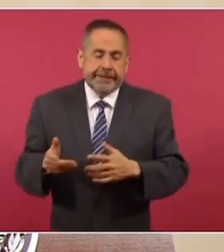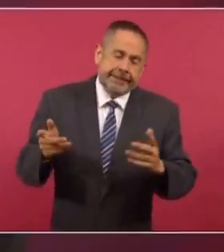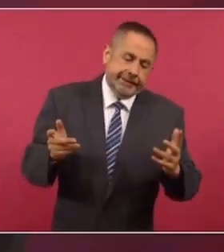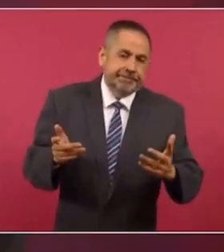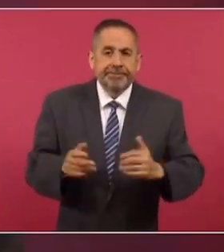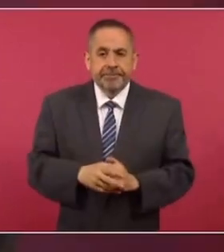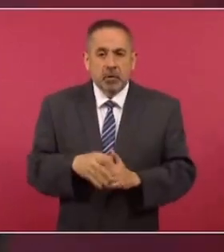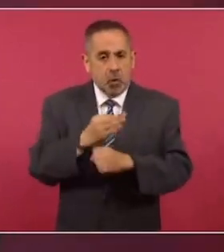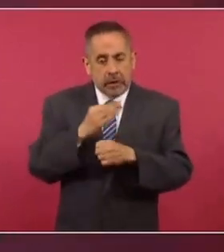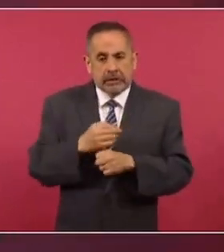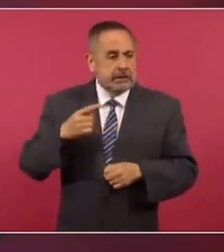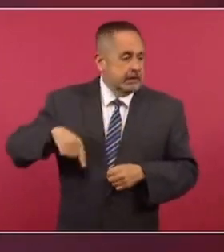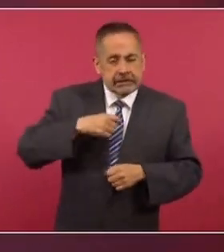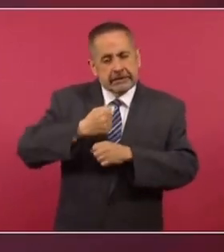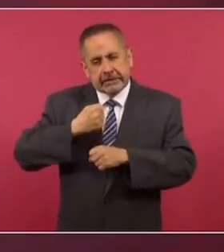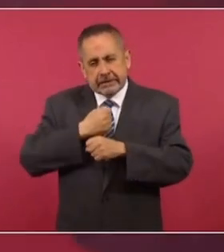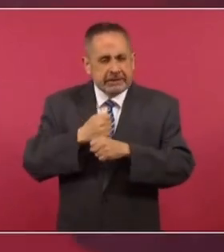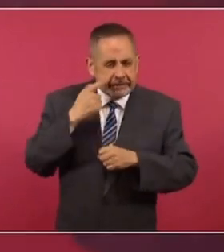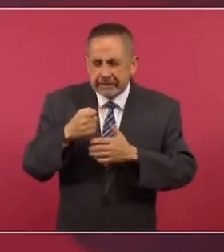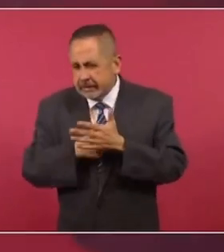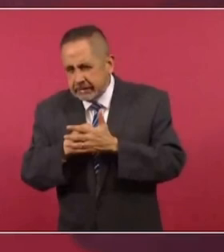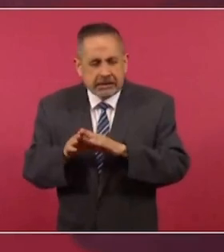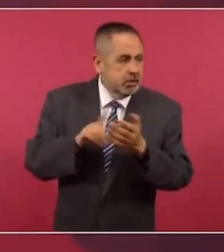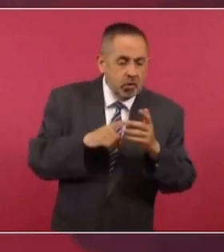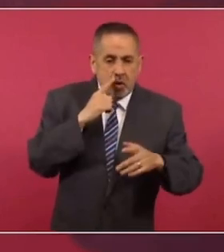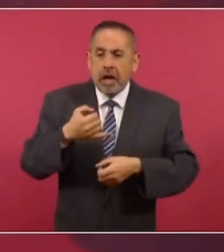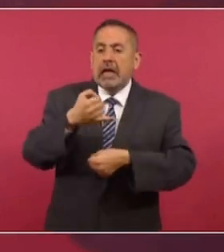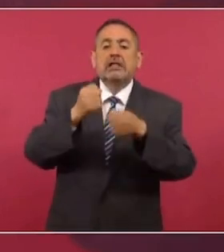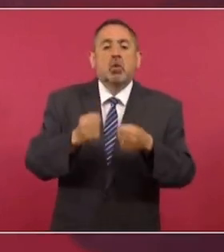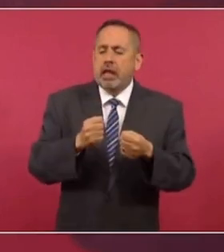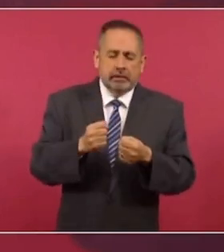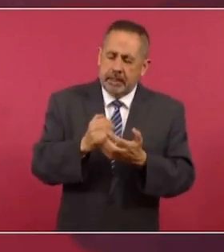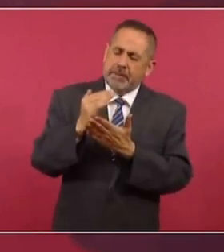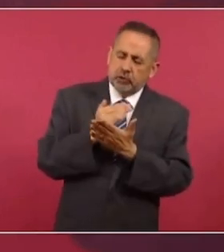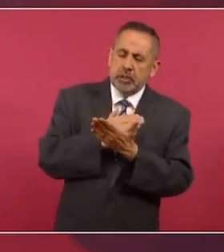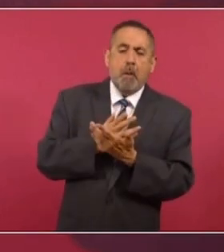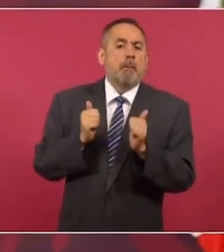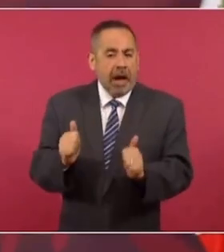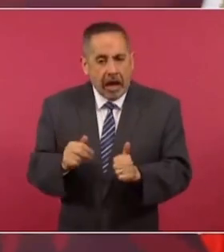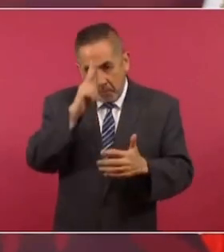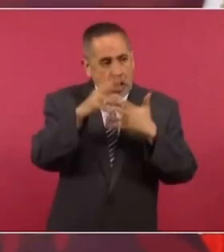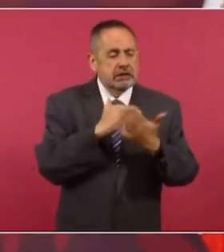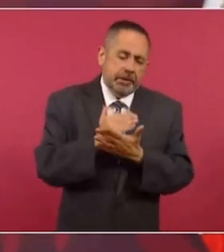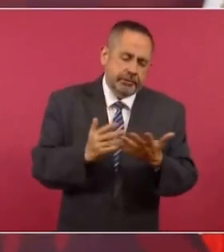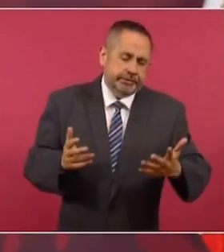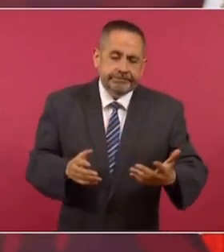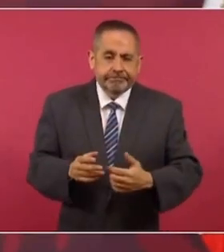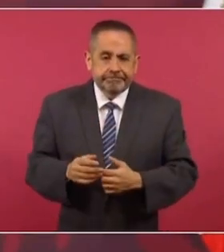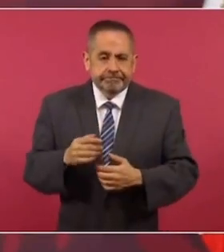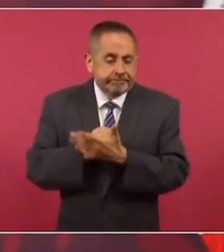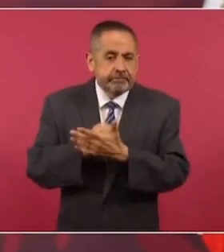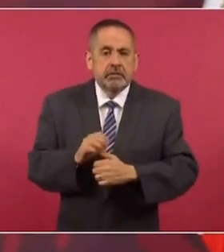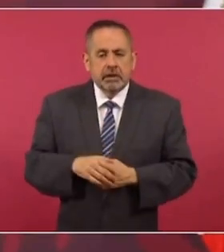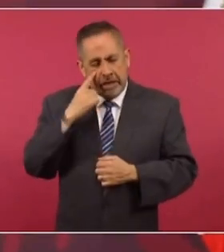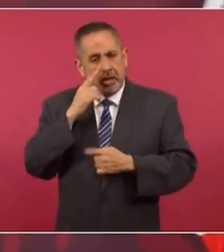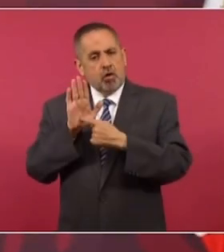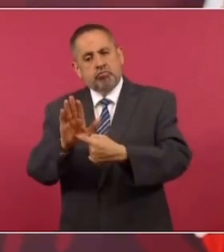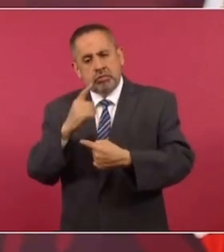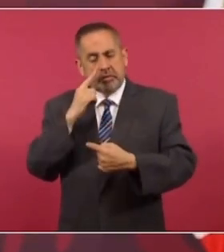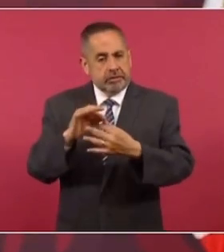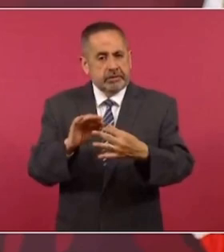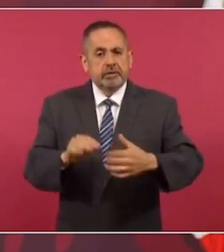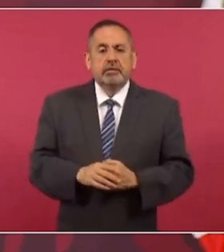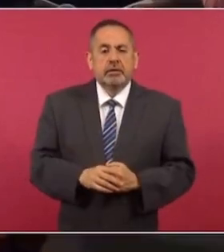estamos luchando en contra de la inseguridad, de la violencia. Bueno, la prueba, y